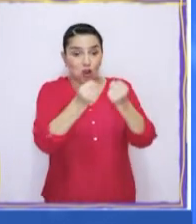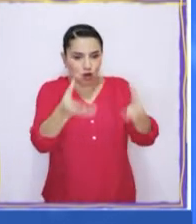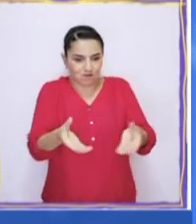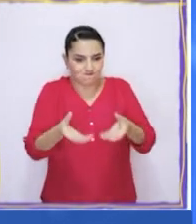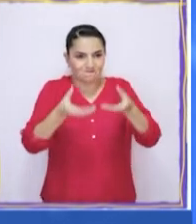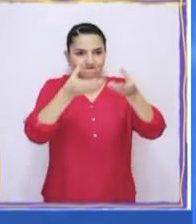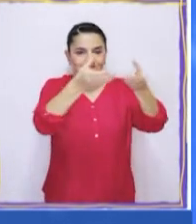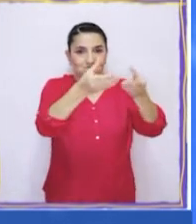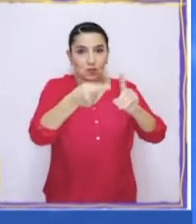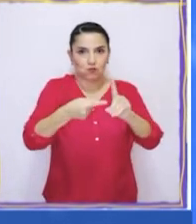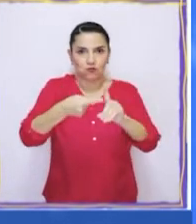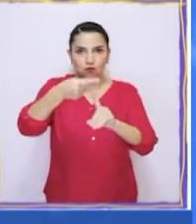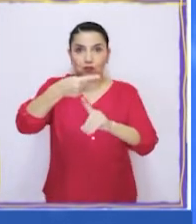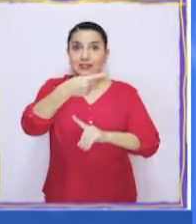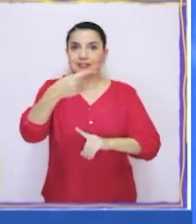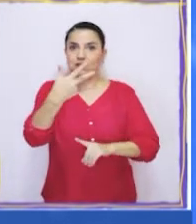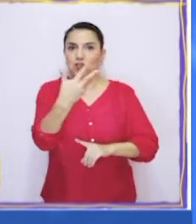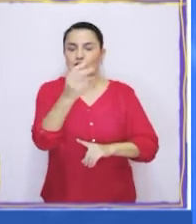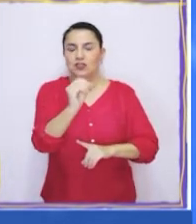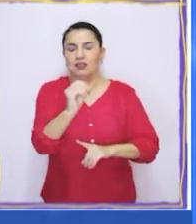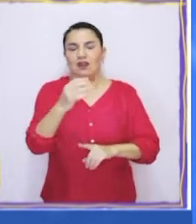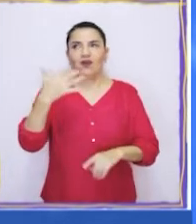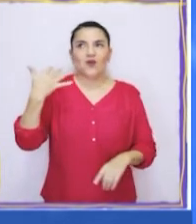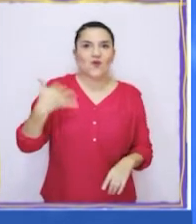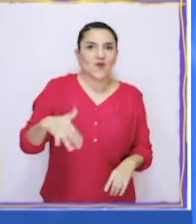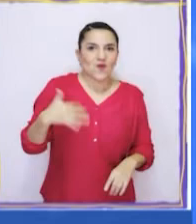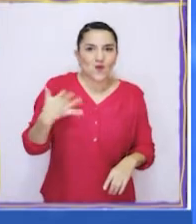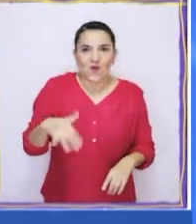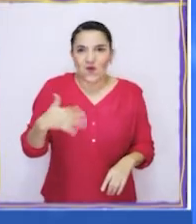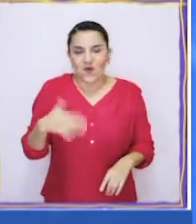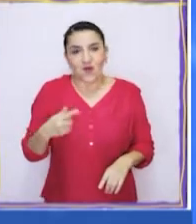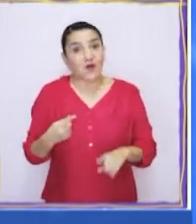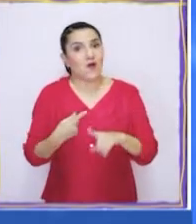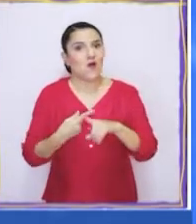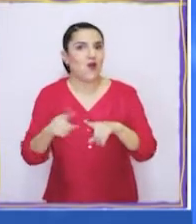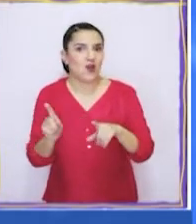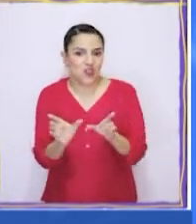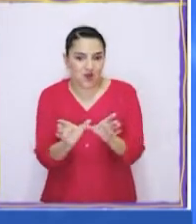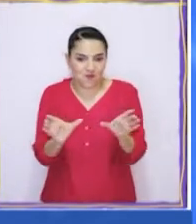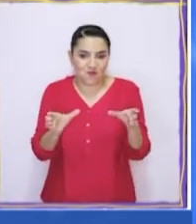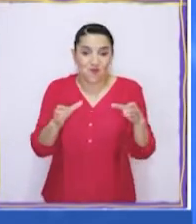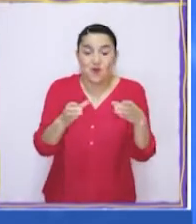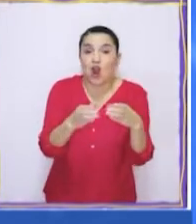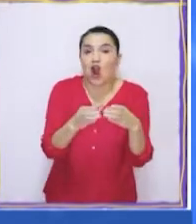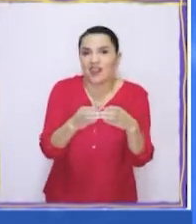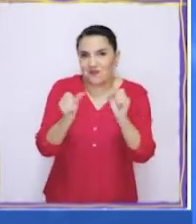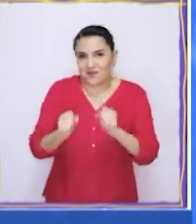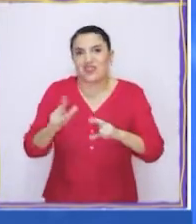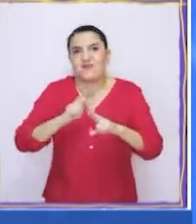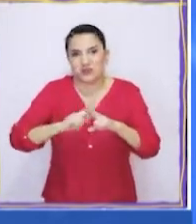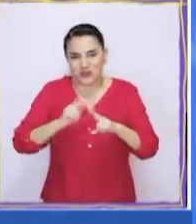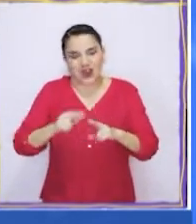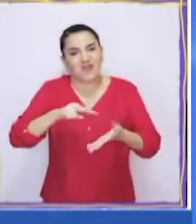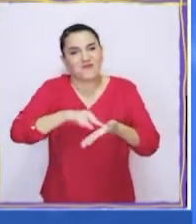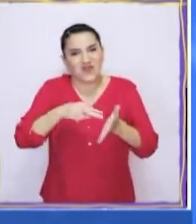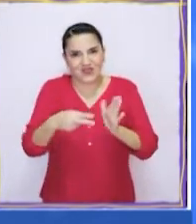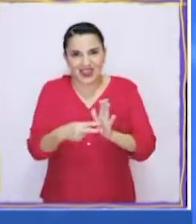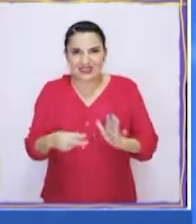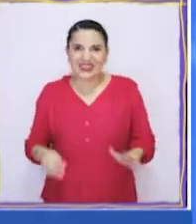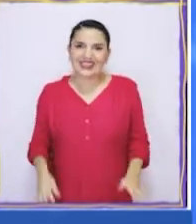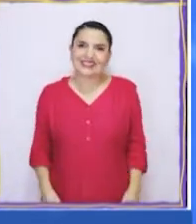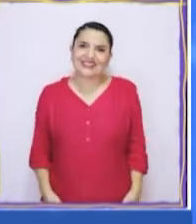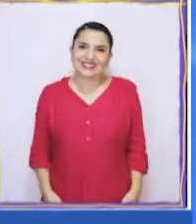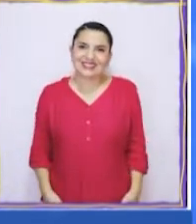a 180 grados menos mal que tenía otro molde y así vamos a poder solucionar este